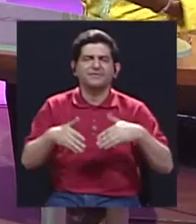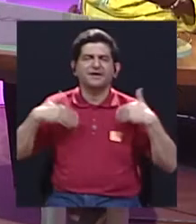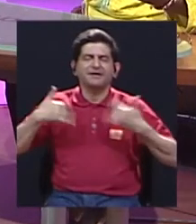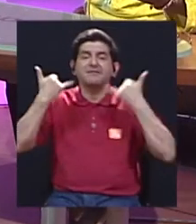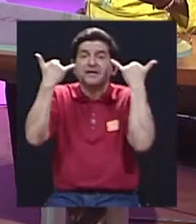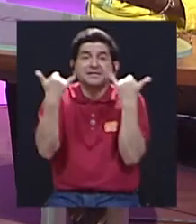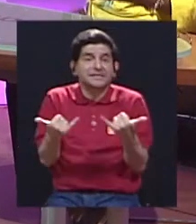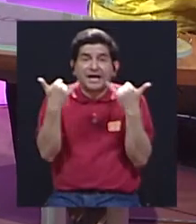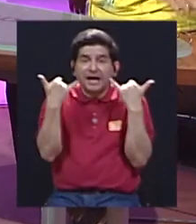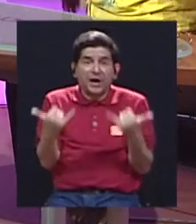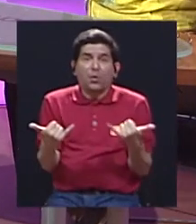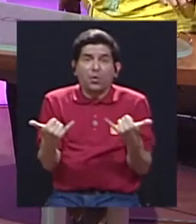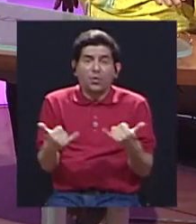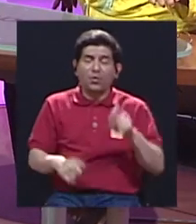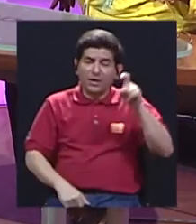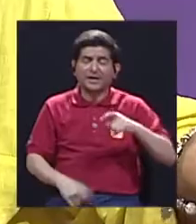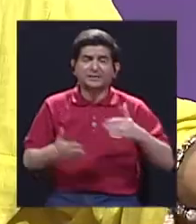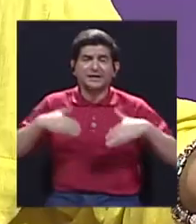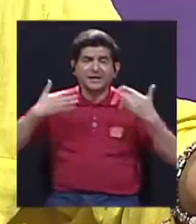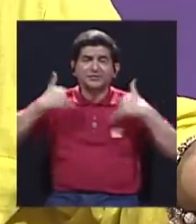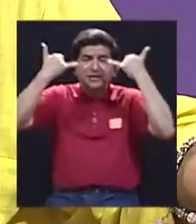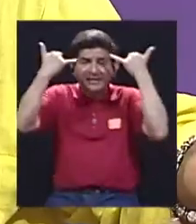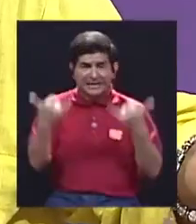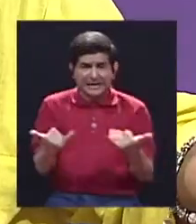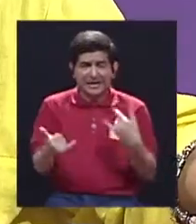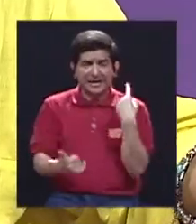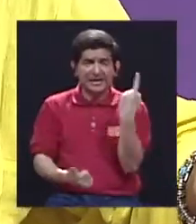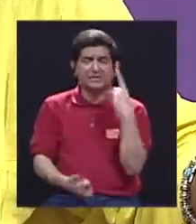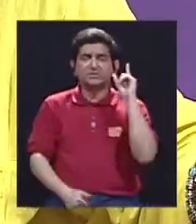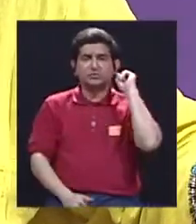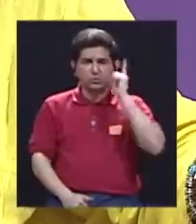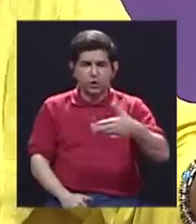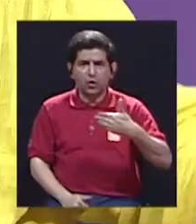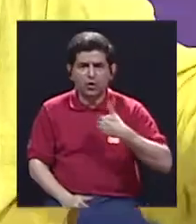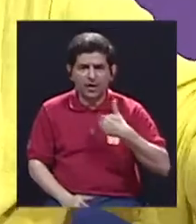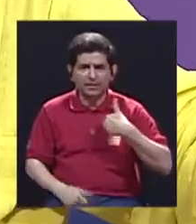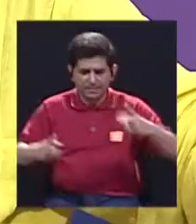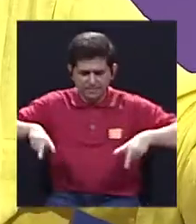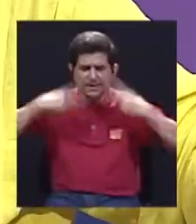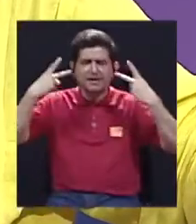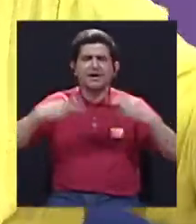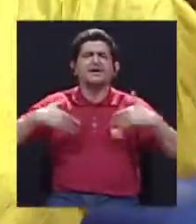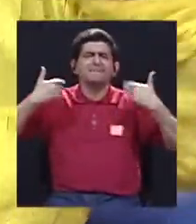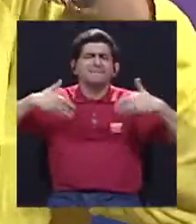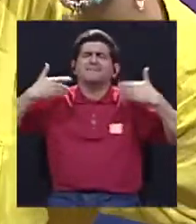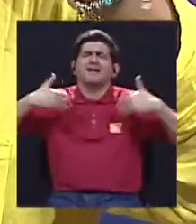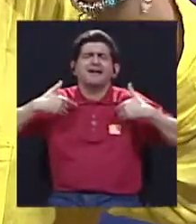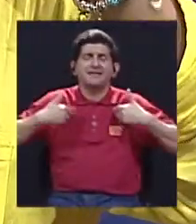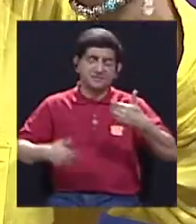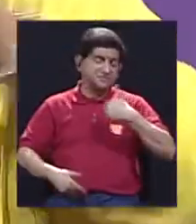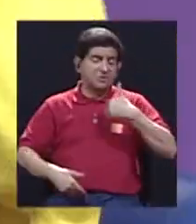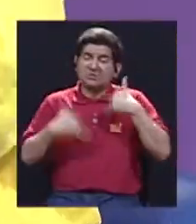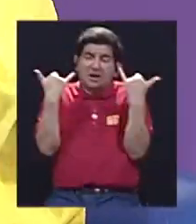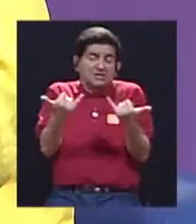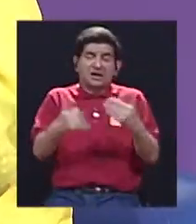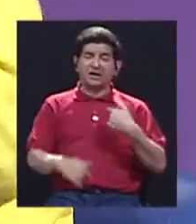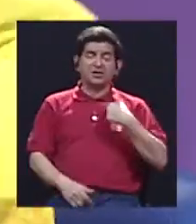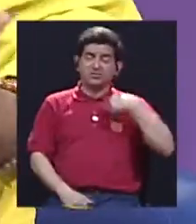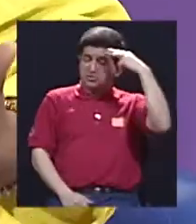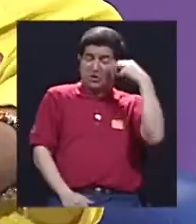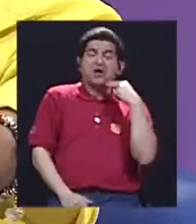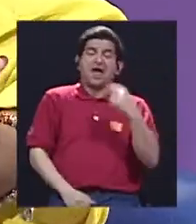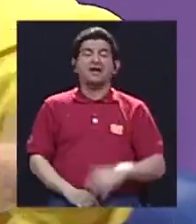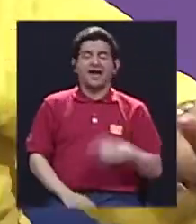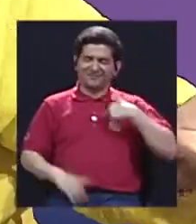este momento es algo hay que ser feliz creo que es la única obligación que tenemos en la vida ser felices con lo que nos tocó me tocó ser